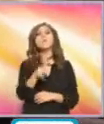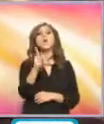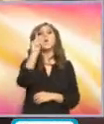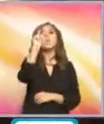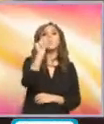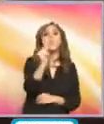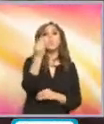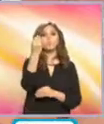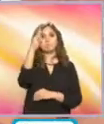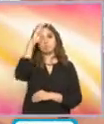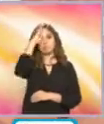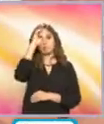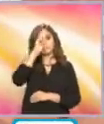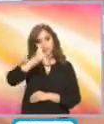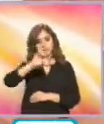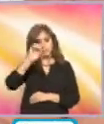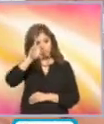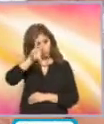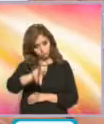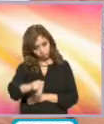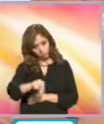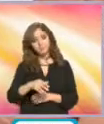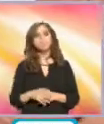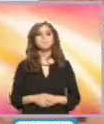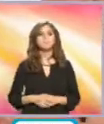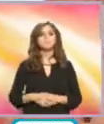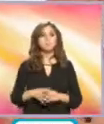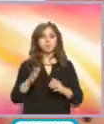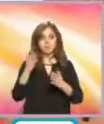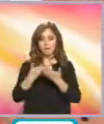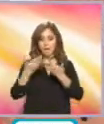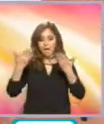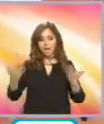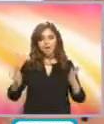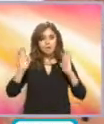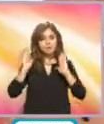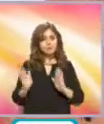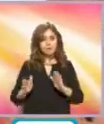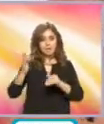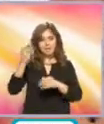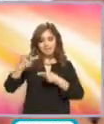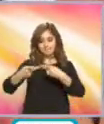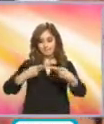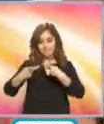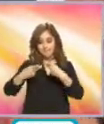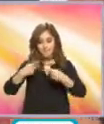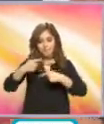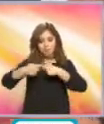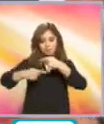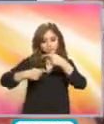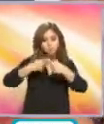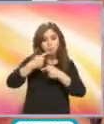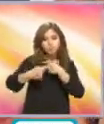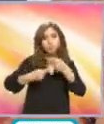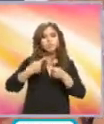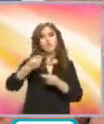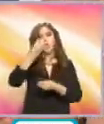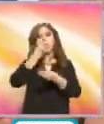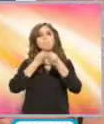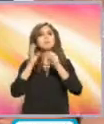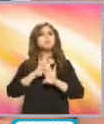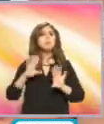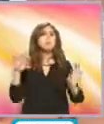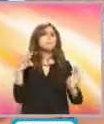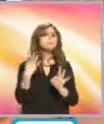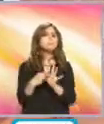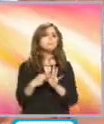platito. nuestros taquitos. Muy bien. Exactamente, tan, con permiso, Pam. Y listo, ¡Qué nos rico! preparamos ¡Ay, qué entonces rico! para comer. Y ya, chicas. Vamos a ver